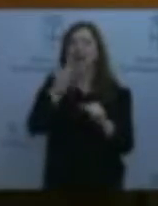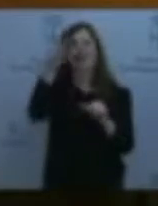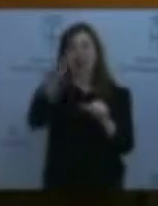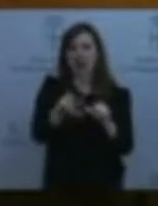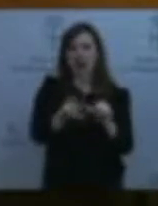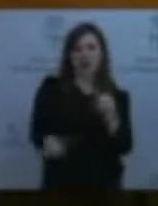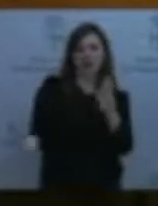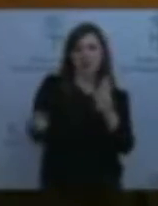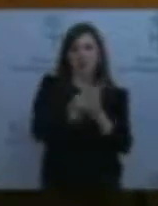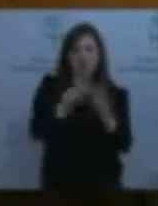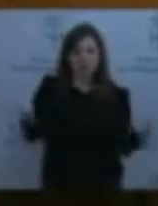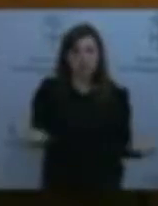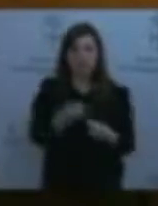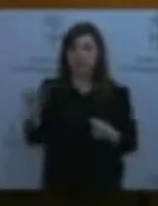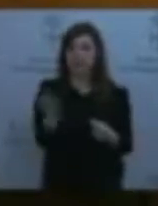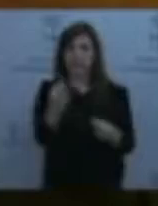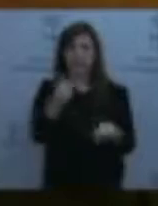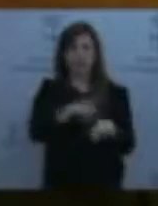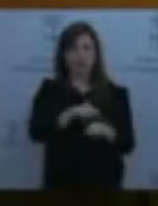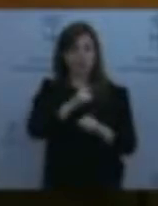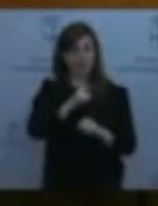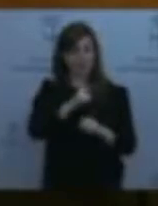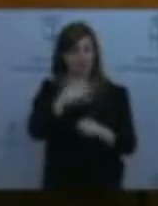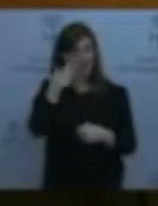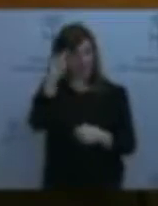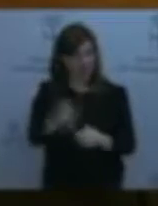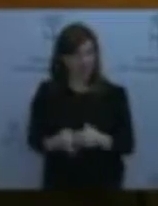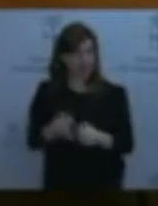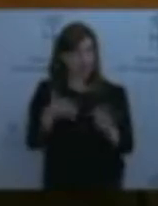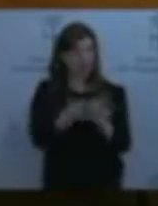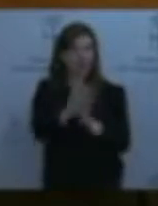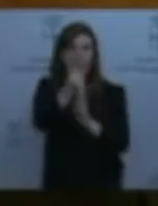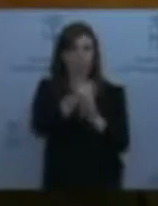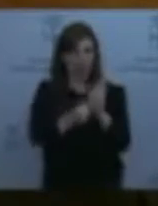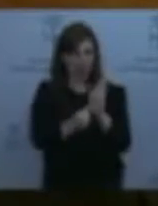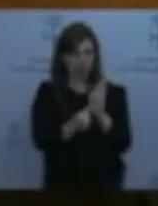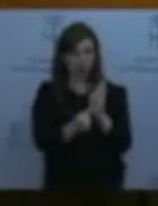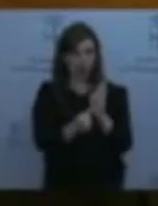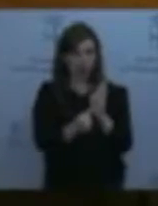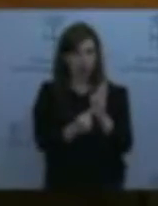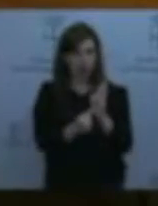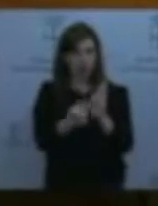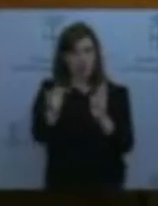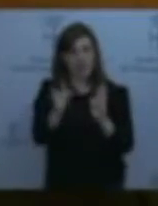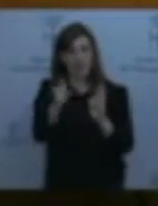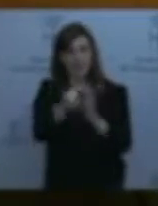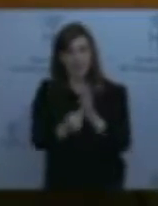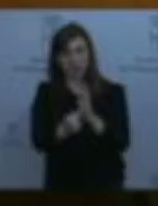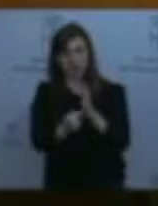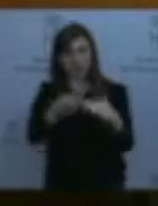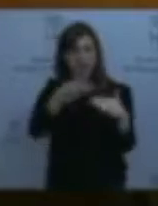Los tiempos de espera real son un dato compuesto de otros dos datos, el tiempo de entrada